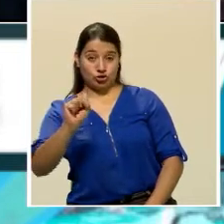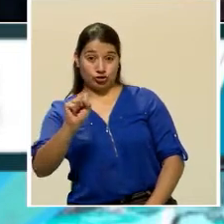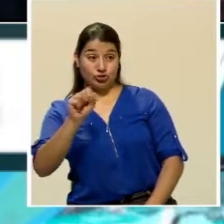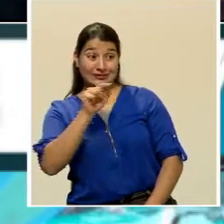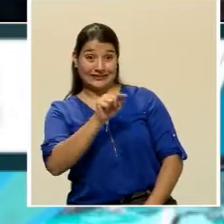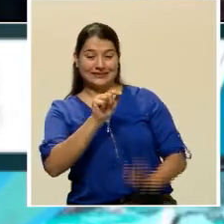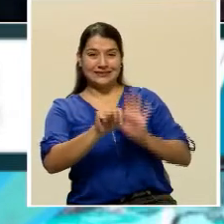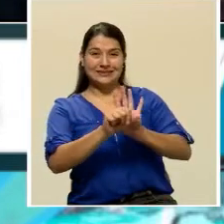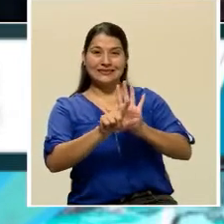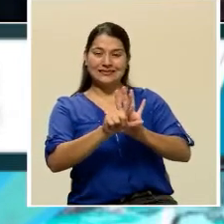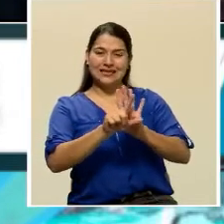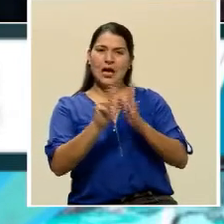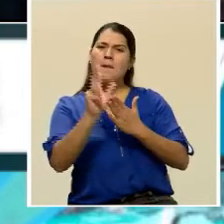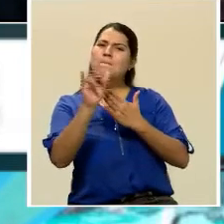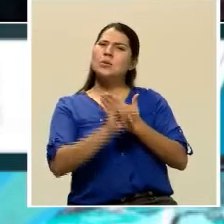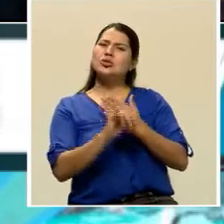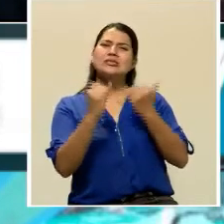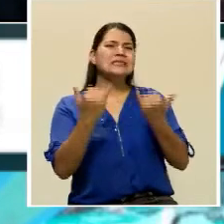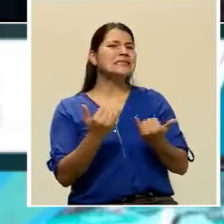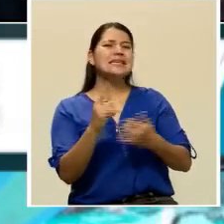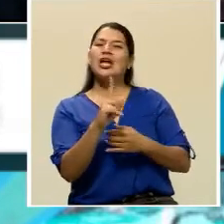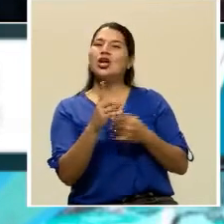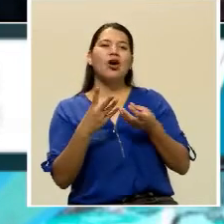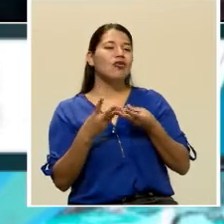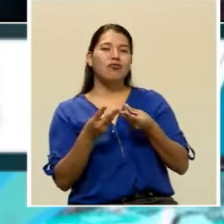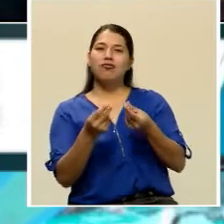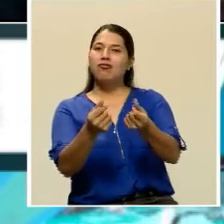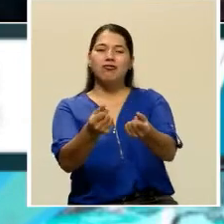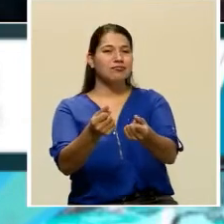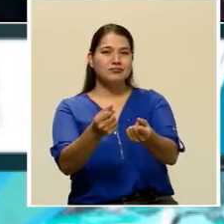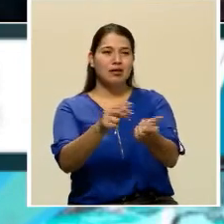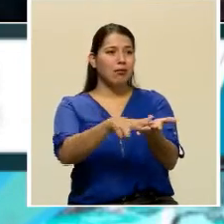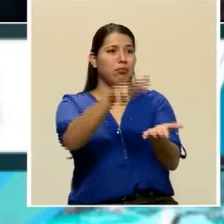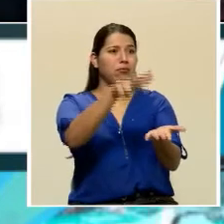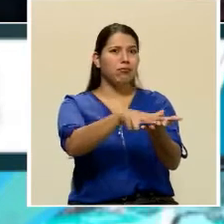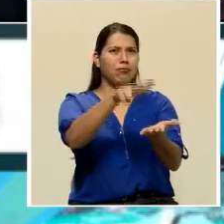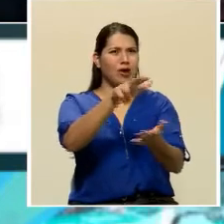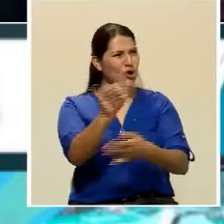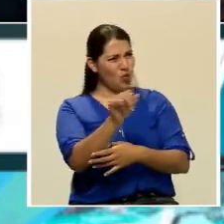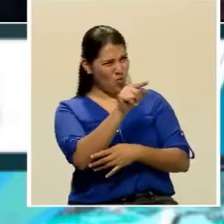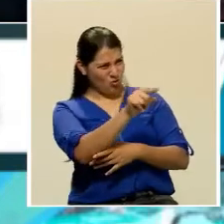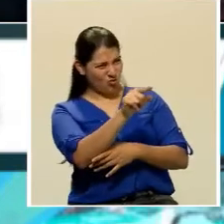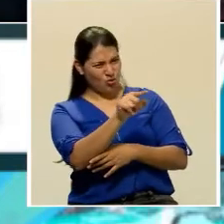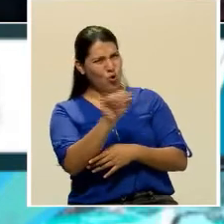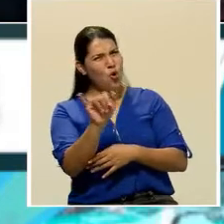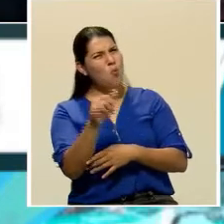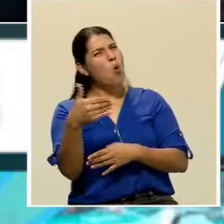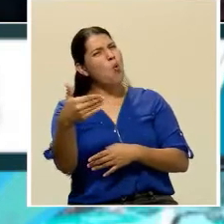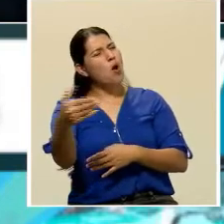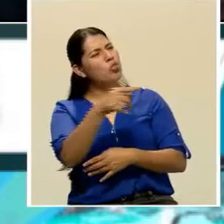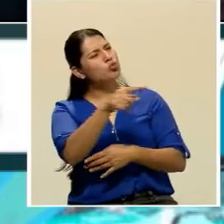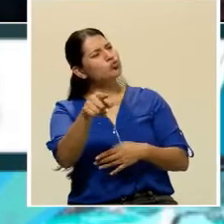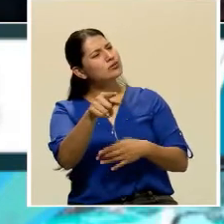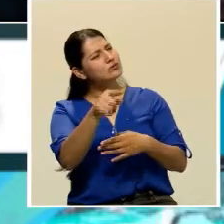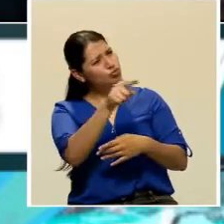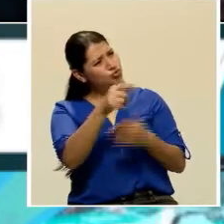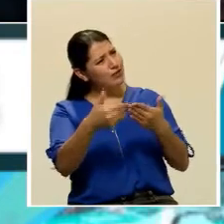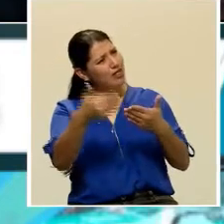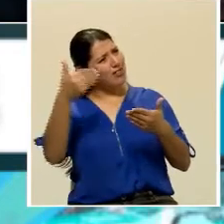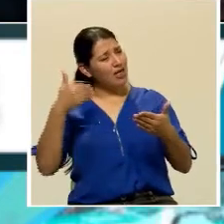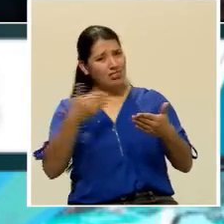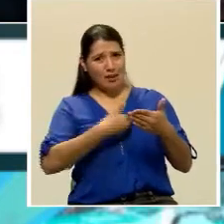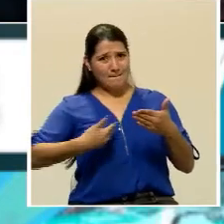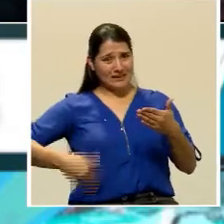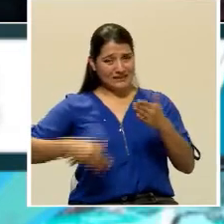los proyectos ya no fluyen como cuando usted lo presidía y la oposición